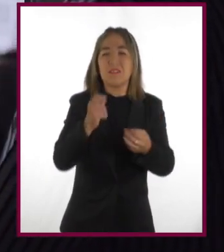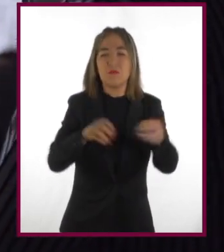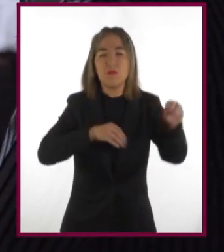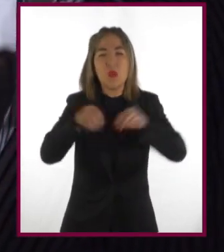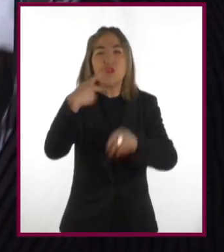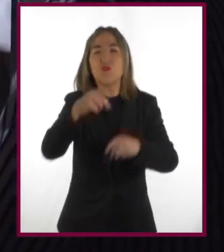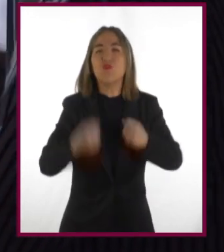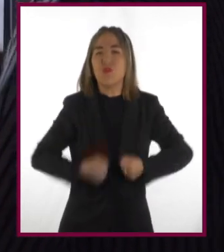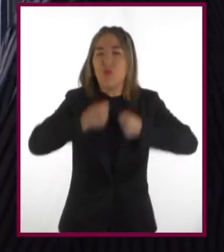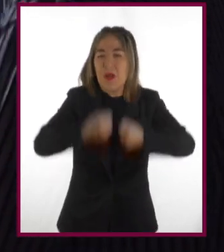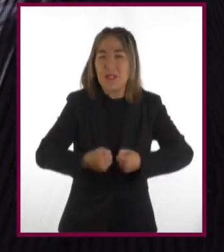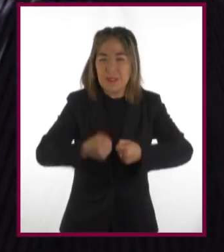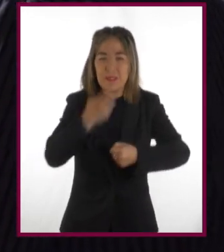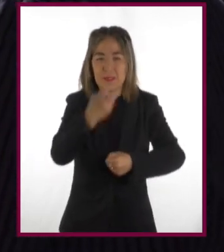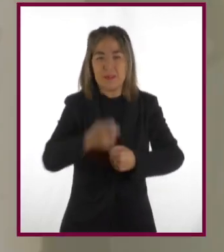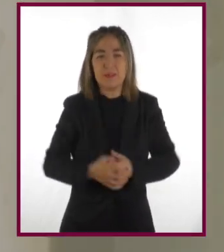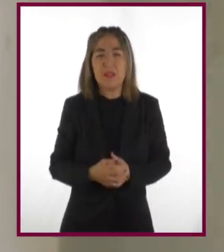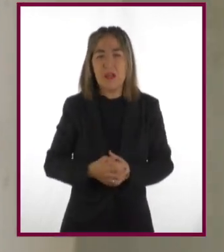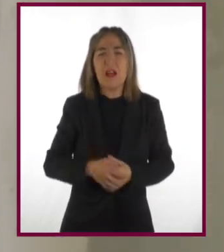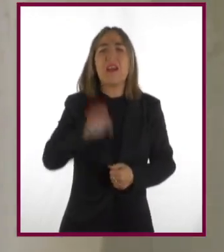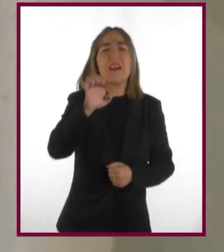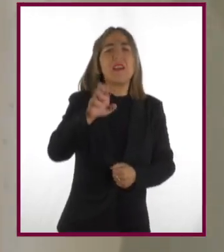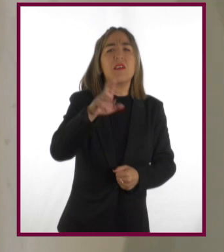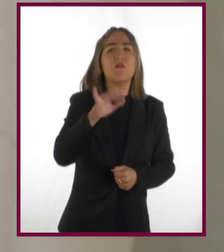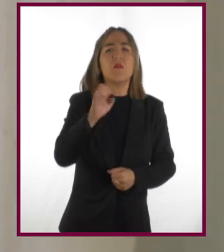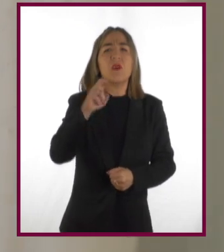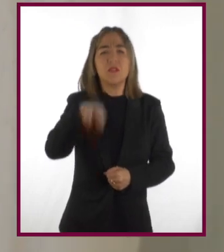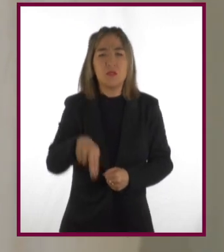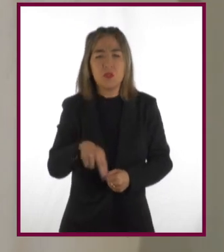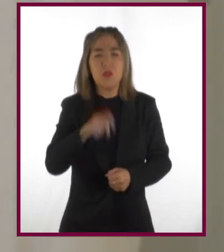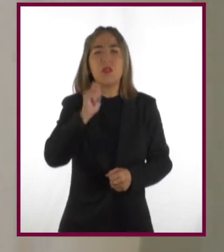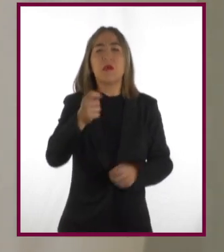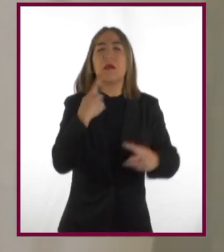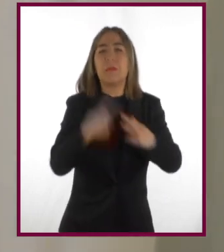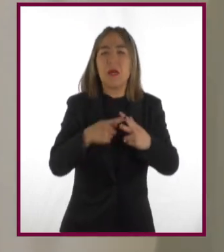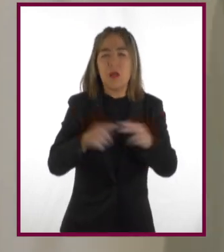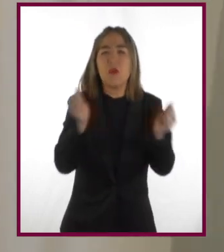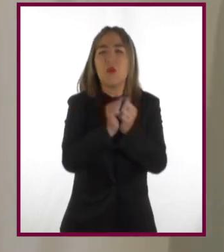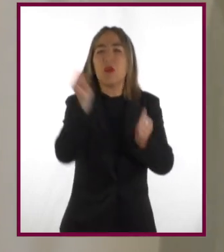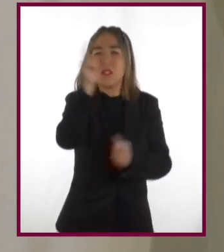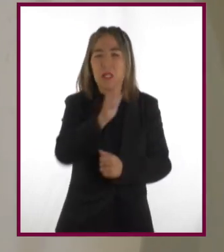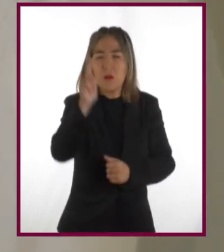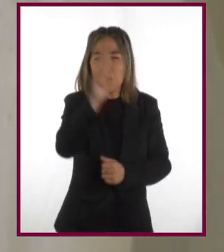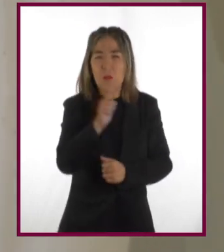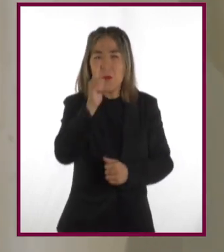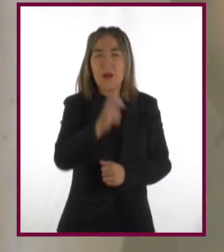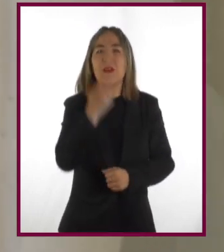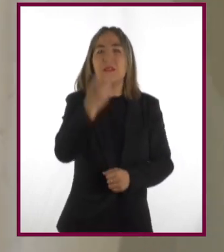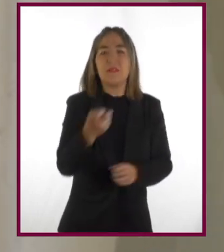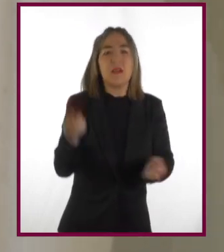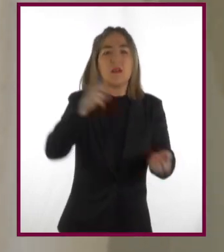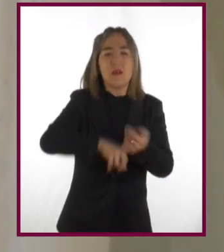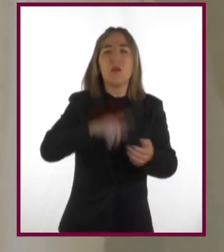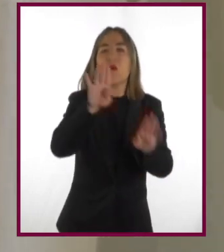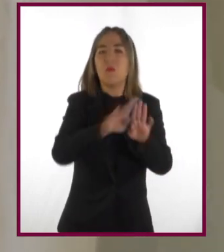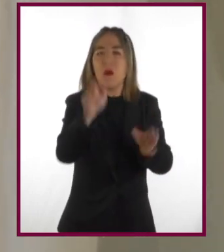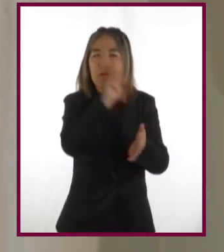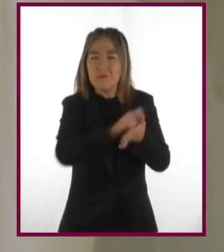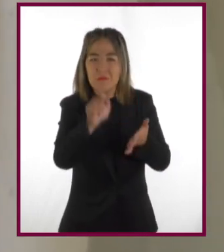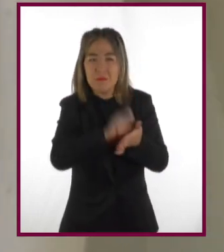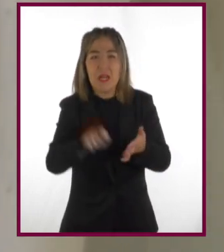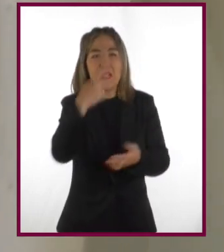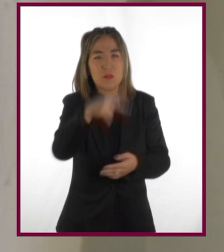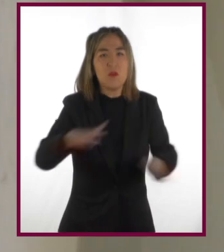y las fuerzas que los provocan. Y las ecuaciones, la matemática, son el lenguaje que se emplea para describir